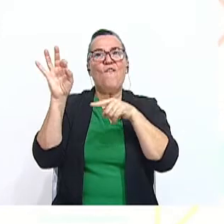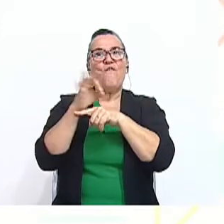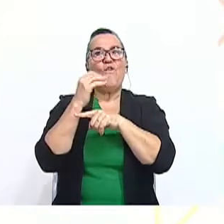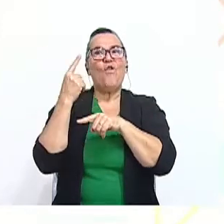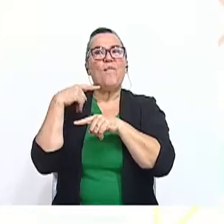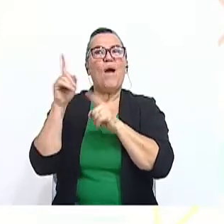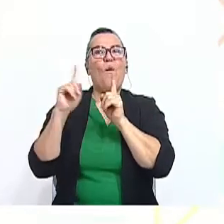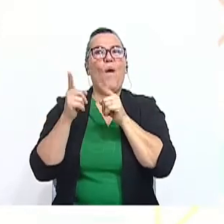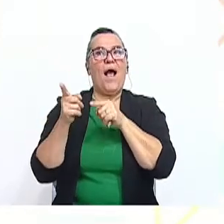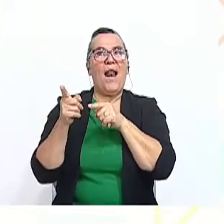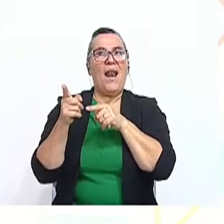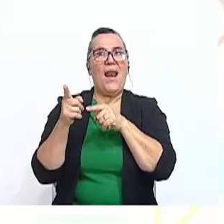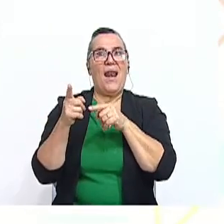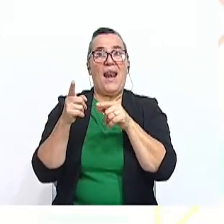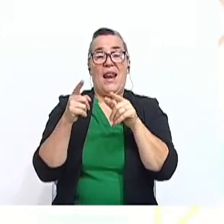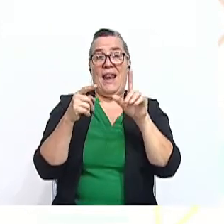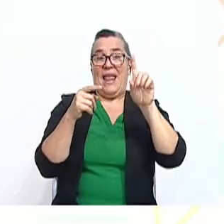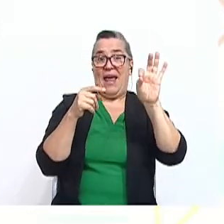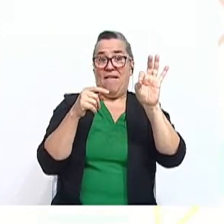f, que teníamos